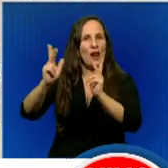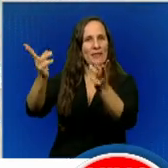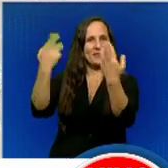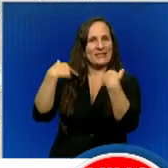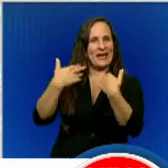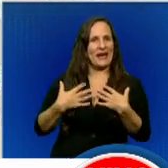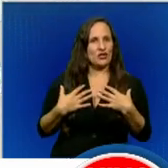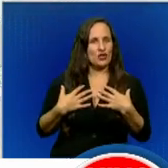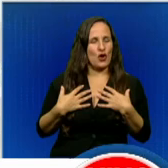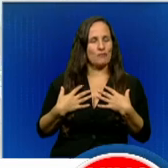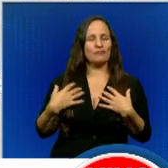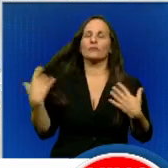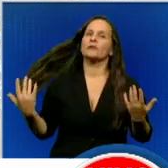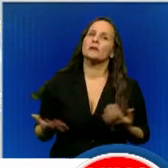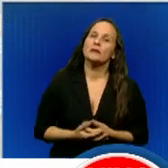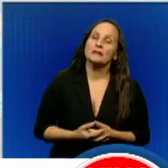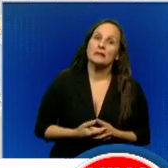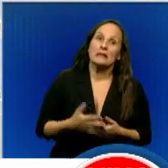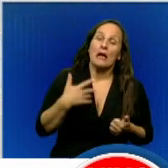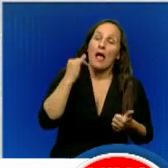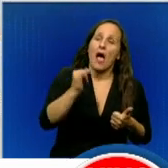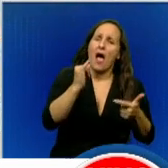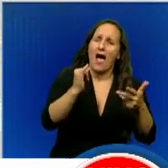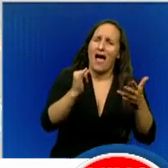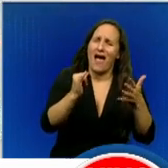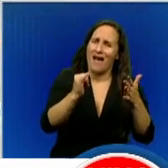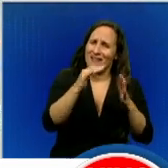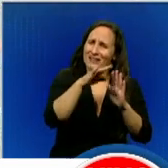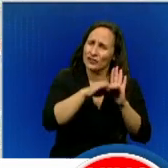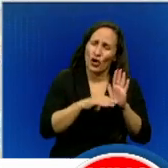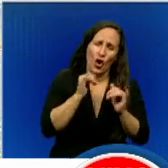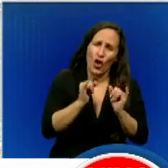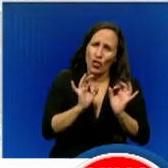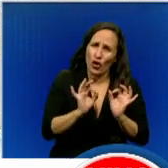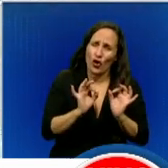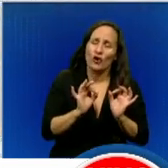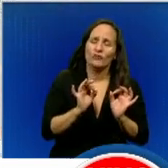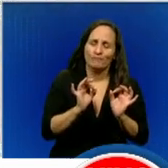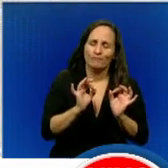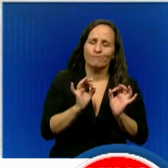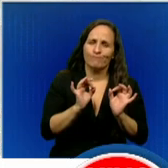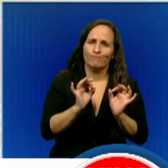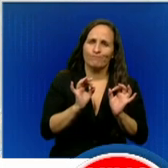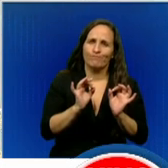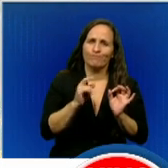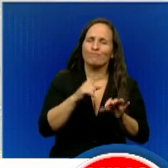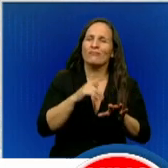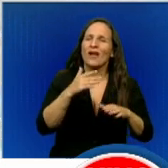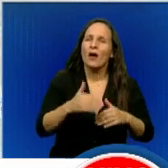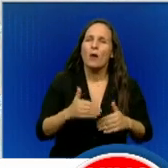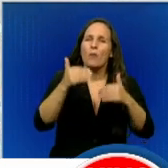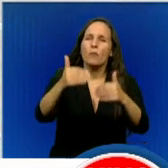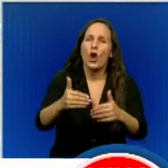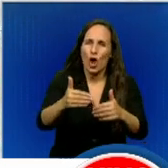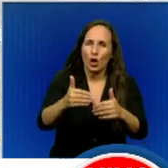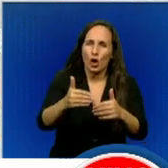presidente por todas estas consideraciones está esta prórroga esta